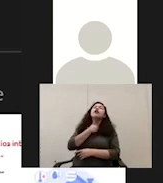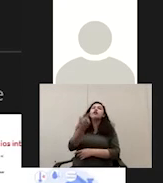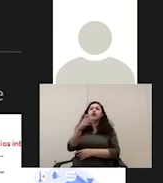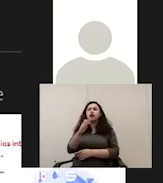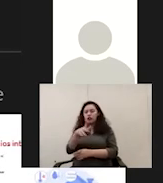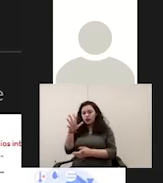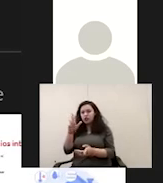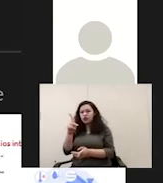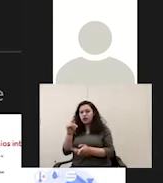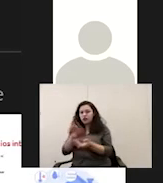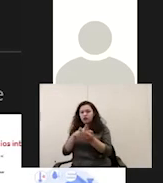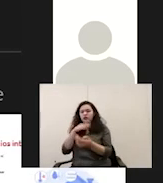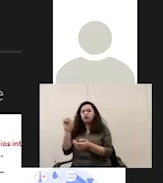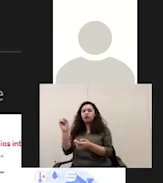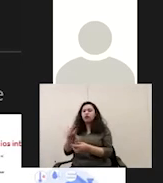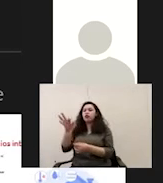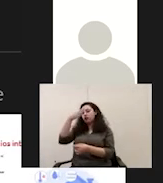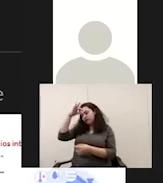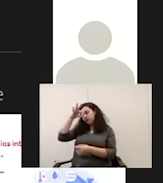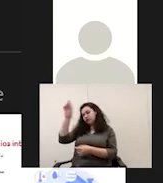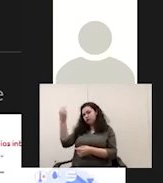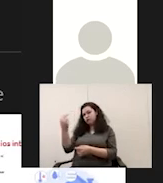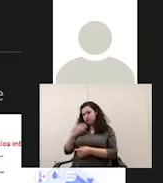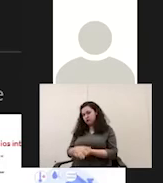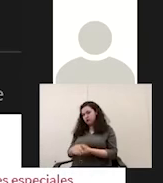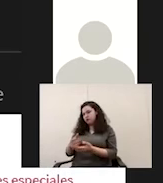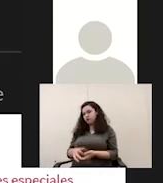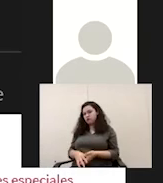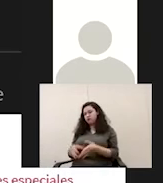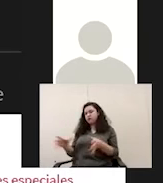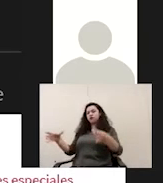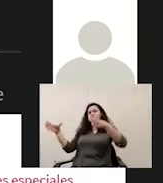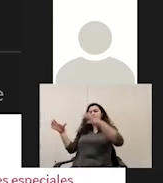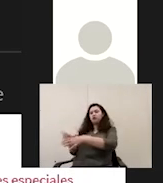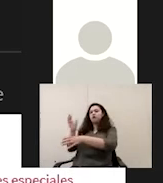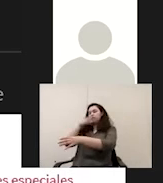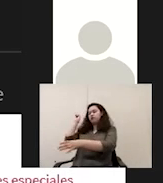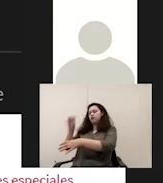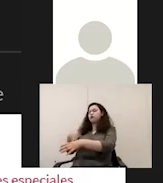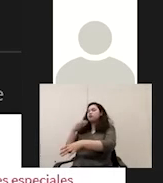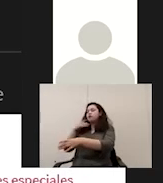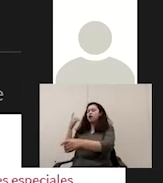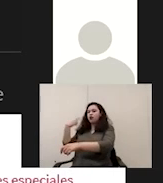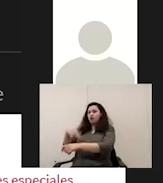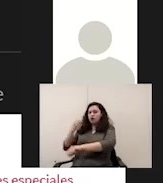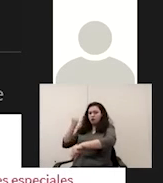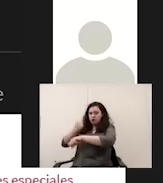desechables o pañuelos si es que se requieren y que los cestos estén identificados. Si la